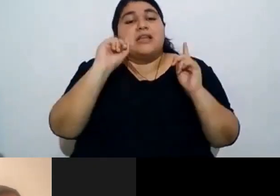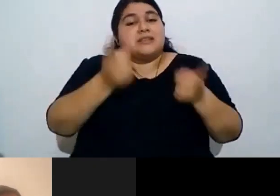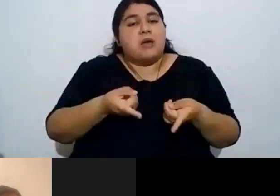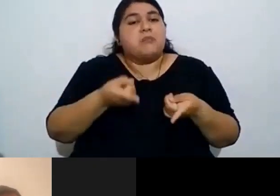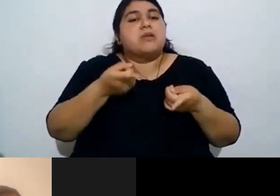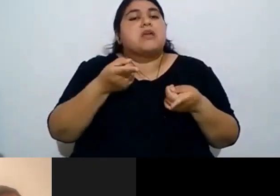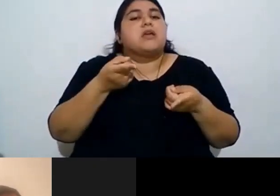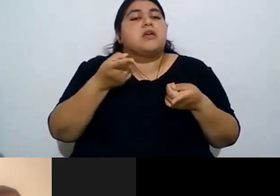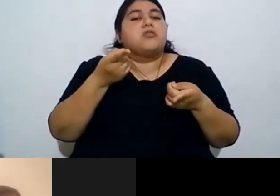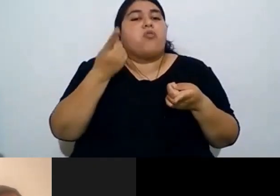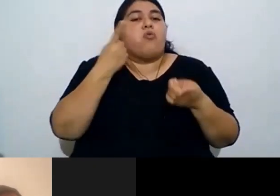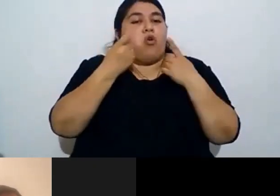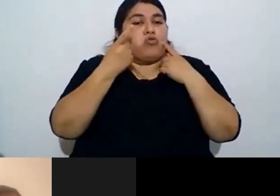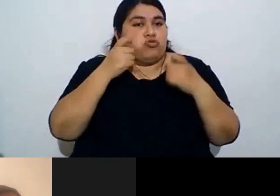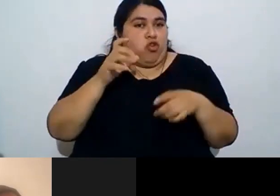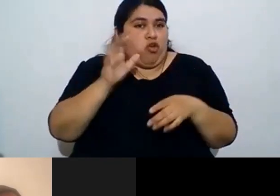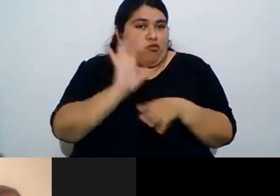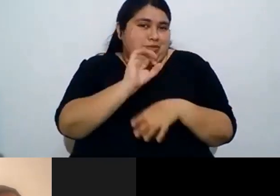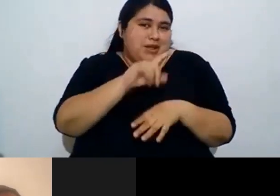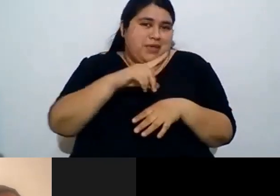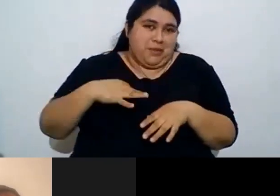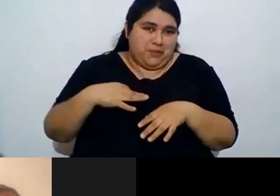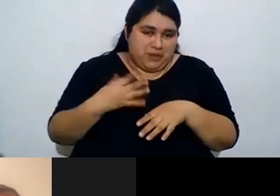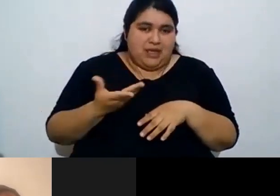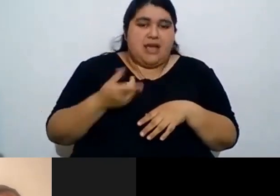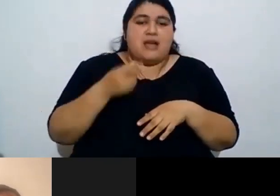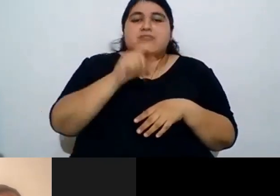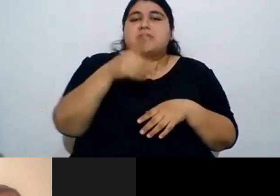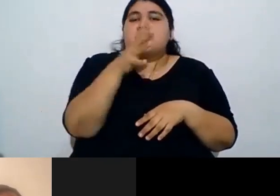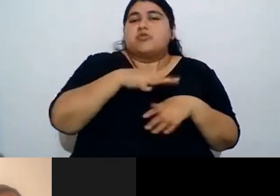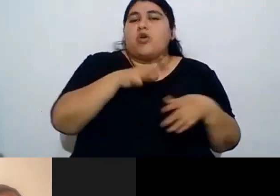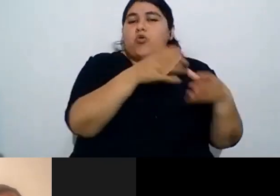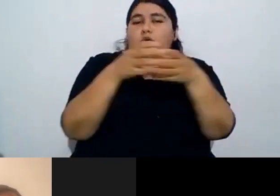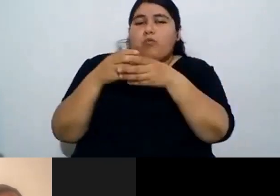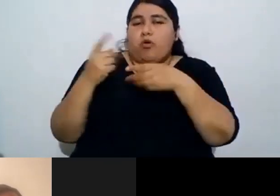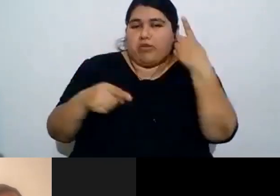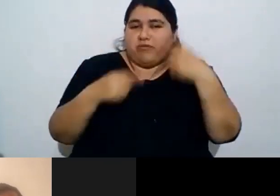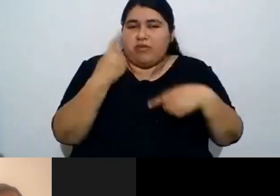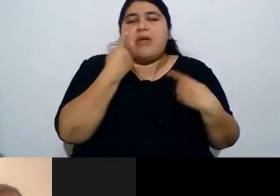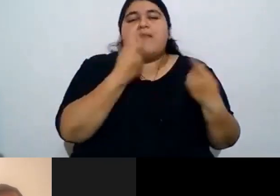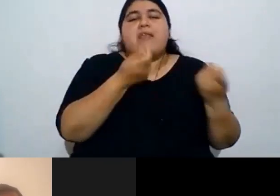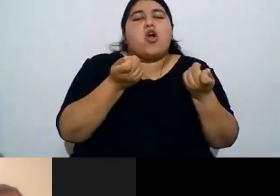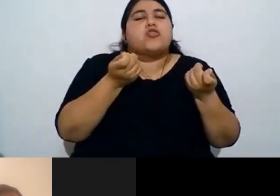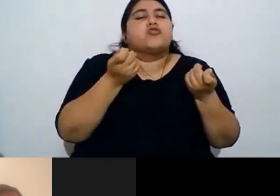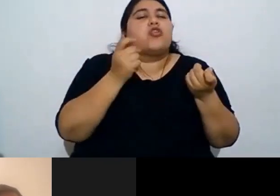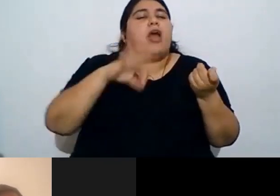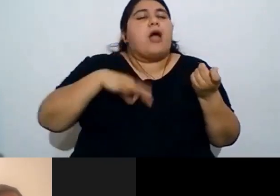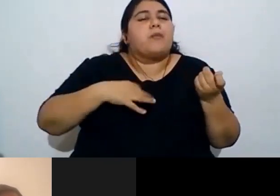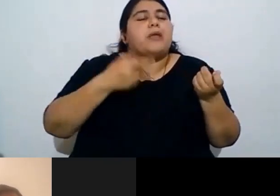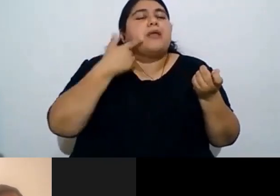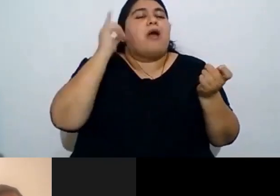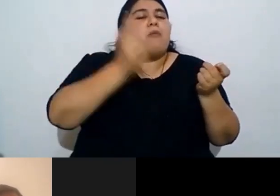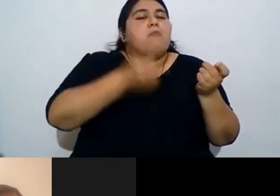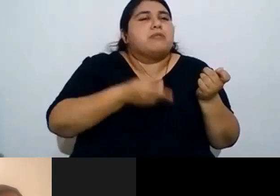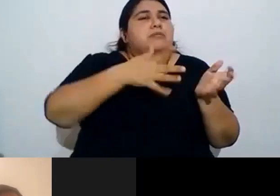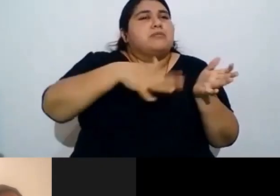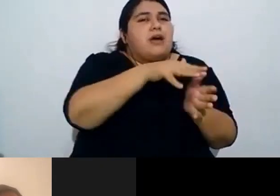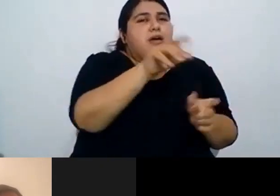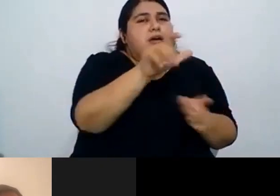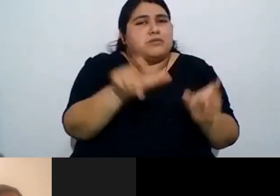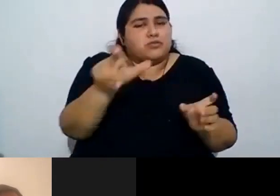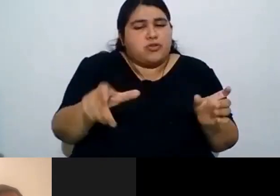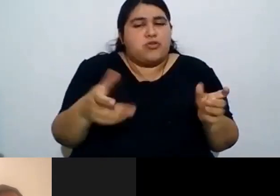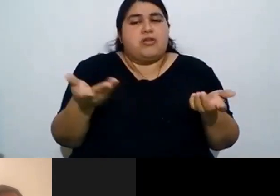vida de estos cuerpos élite por controlar la vida, por controlar